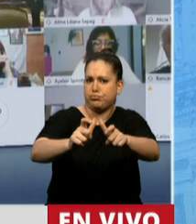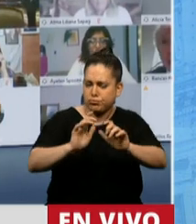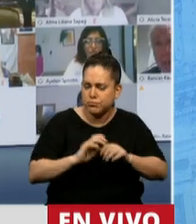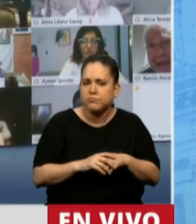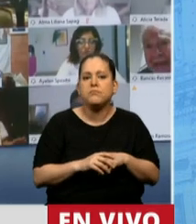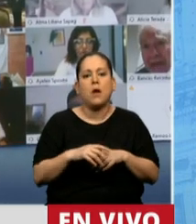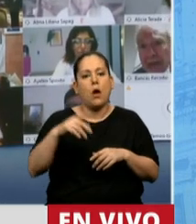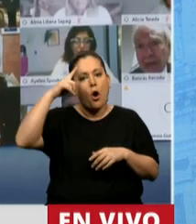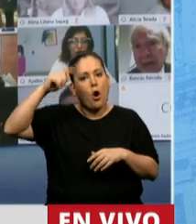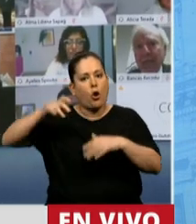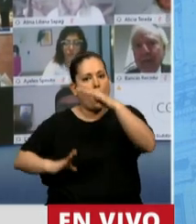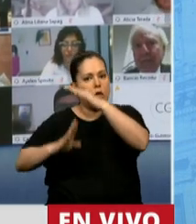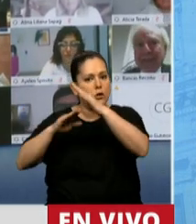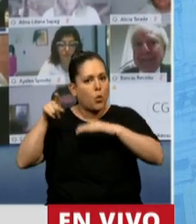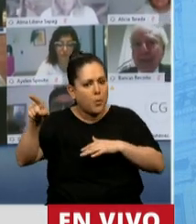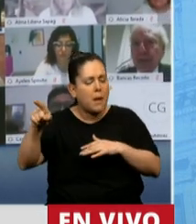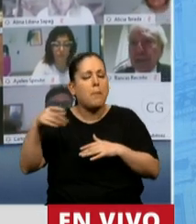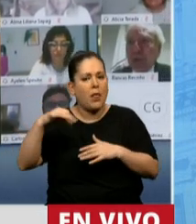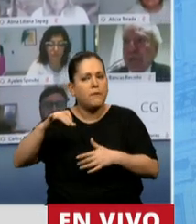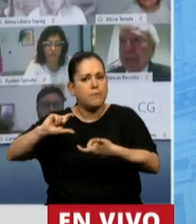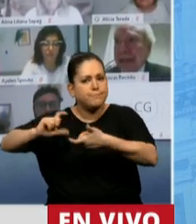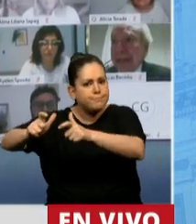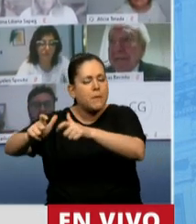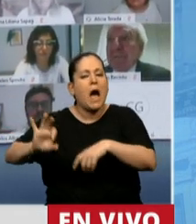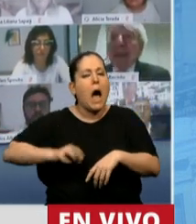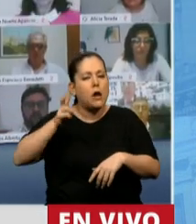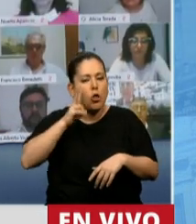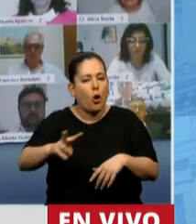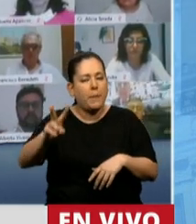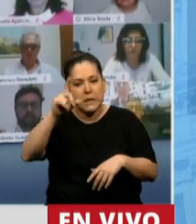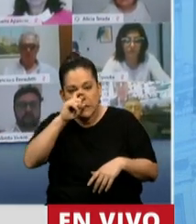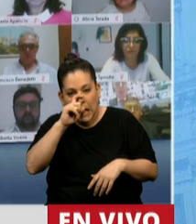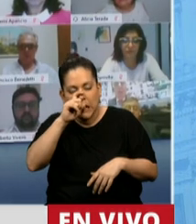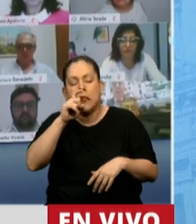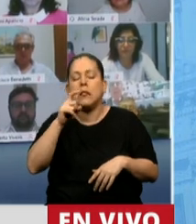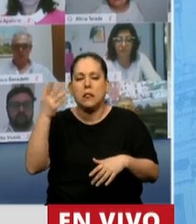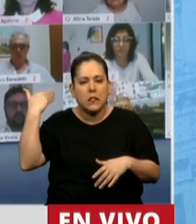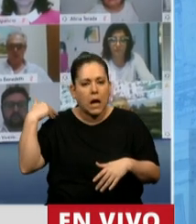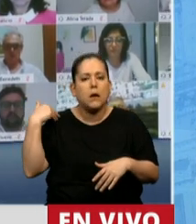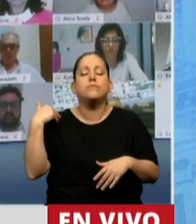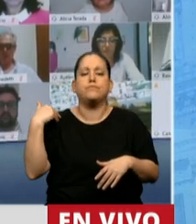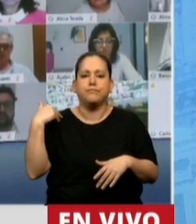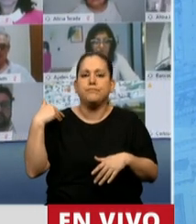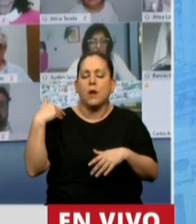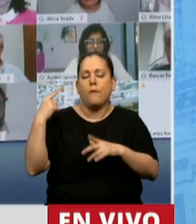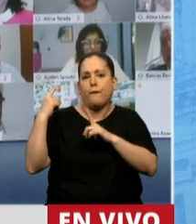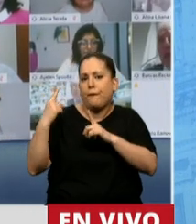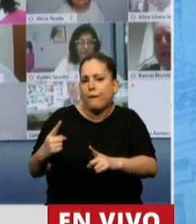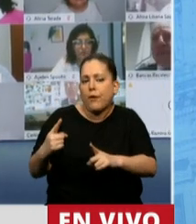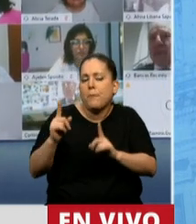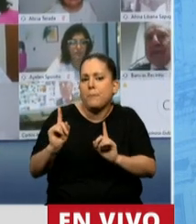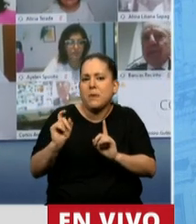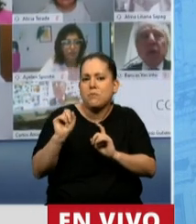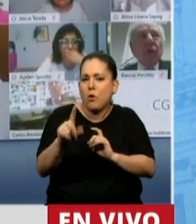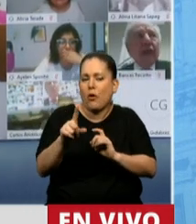Corte Suprema fuera precisando el concepto de movilidad y recién en el año 2007 a partir del virtual congelamiento que se produjo en las